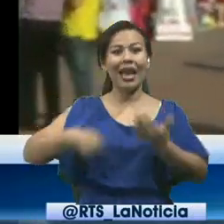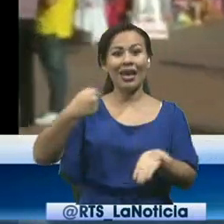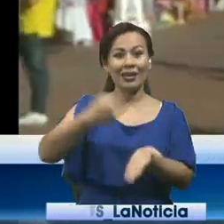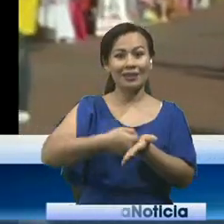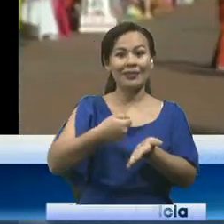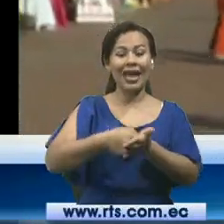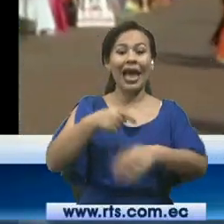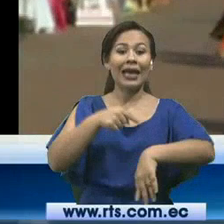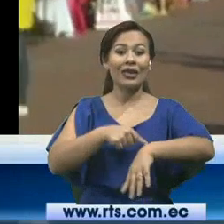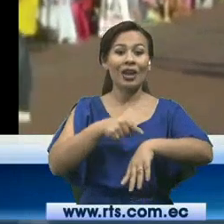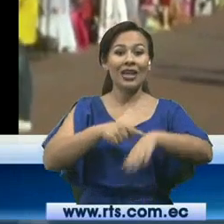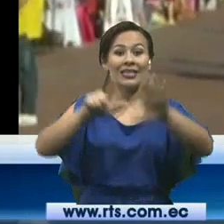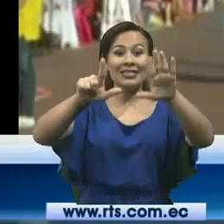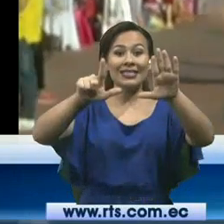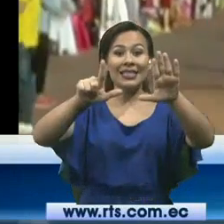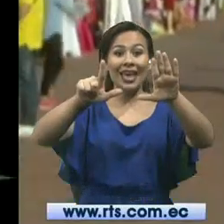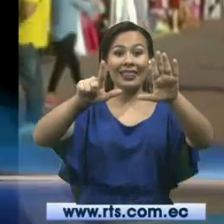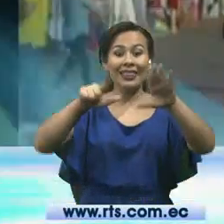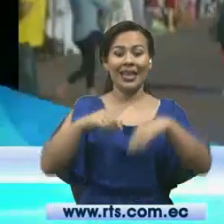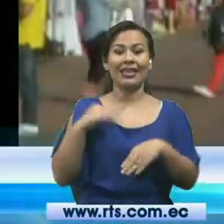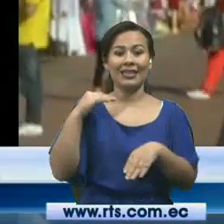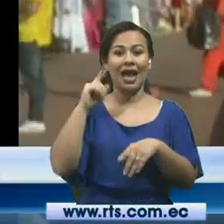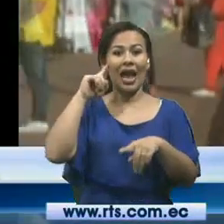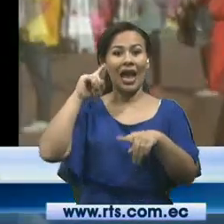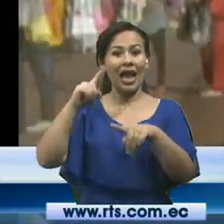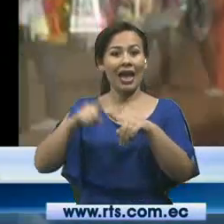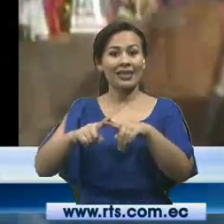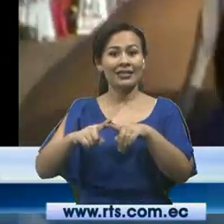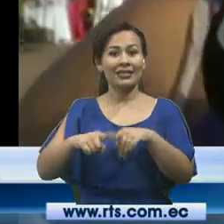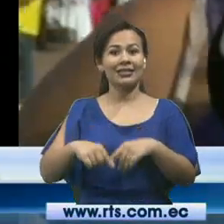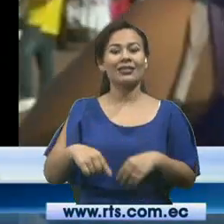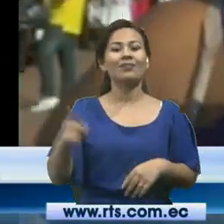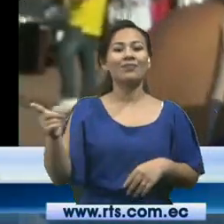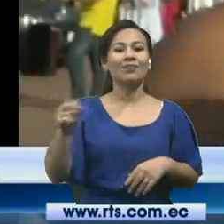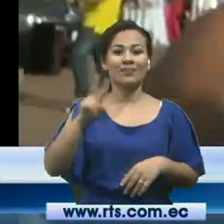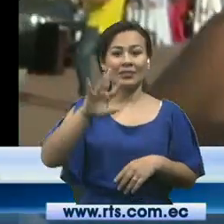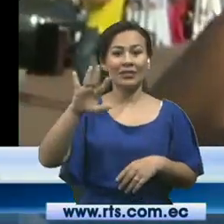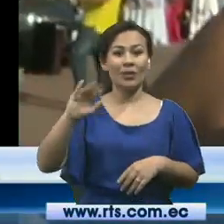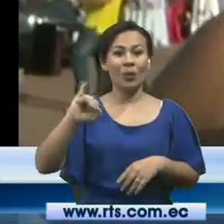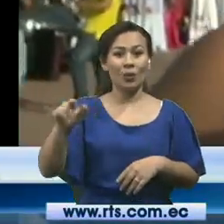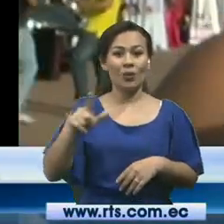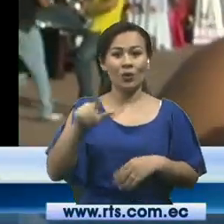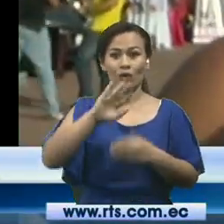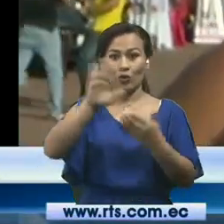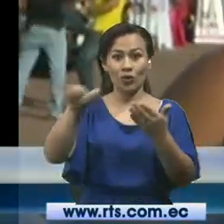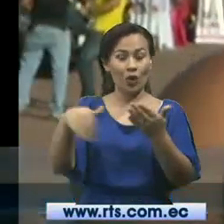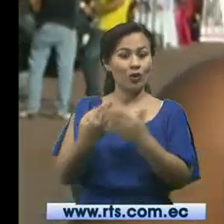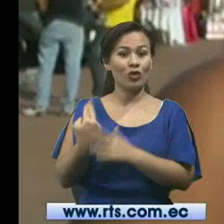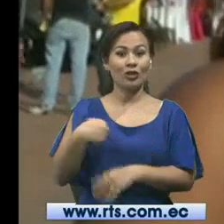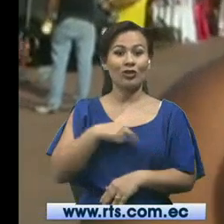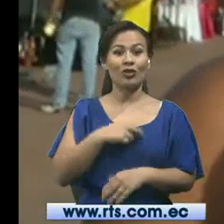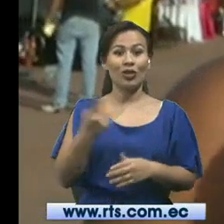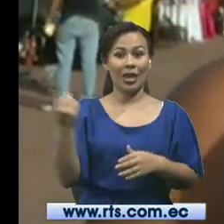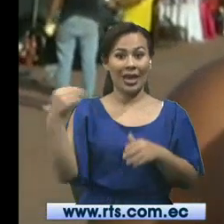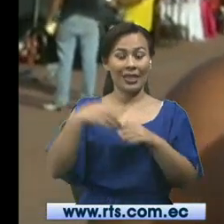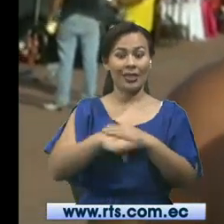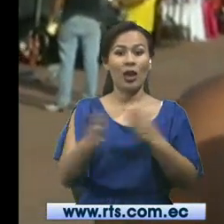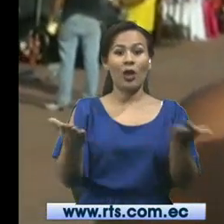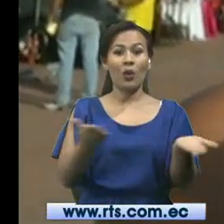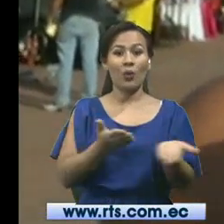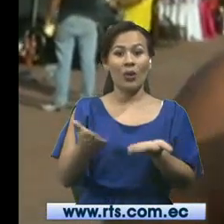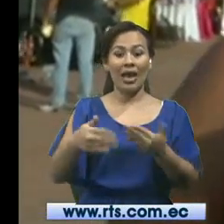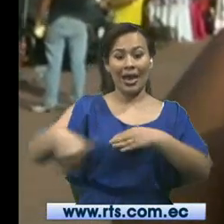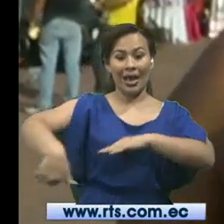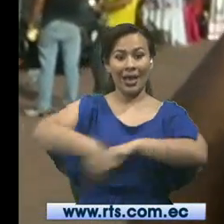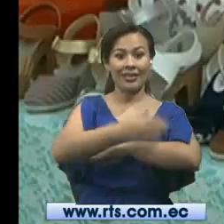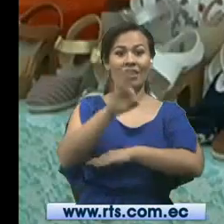las 19 horas, hasta el 25 de julio. La entrada para todos nosotros va a ser por la área de la